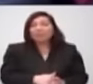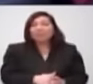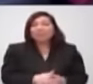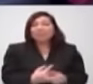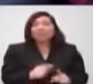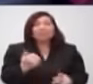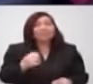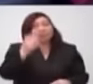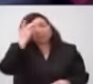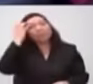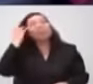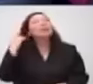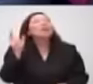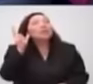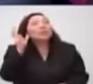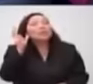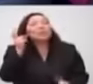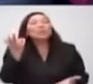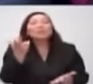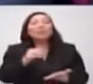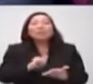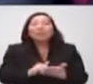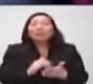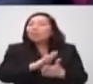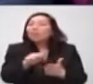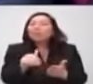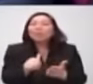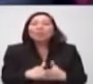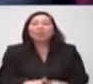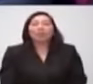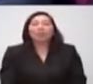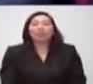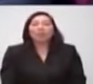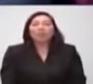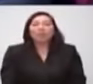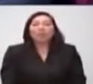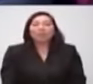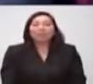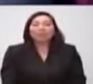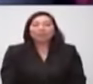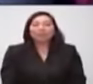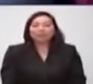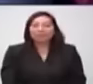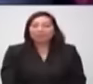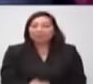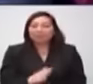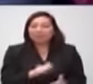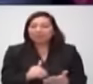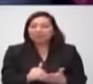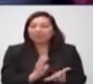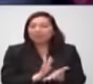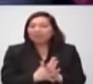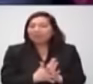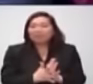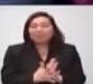se escuchaba en la población en general, que, y para todos,